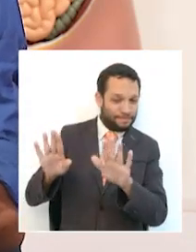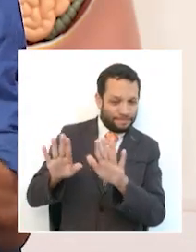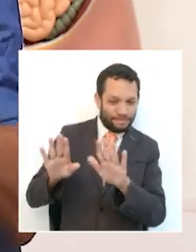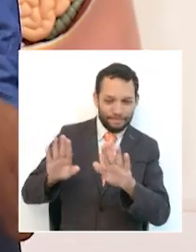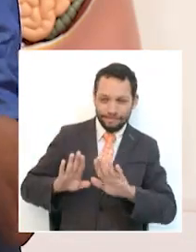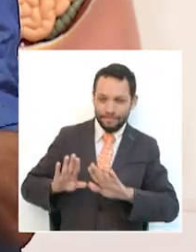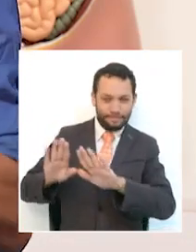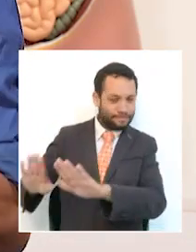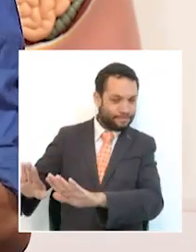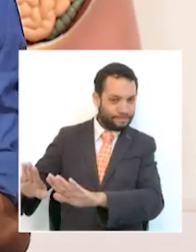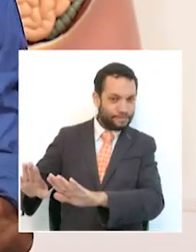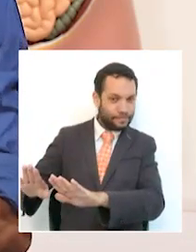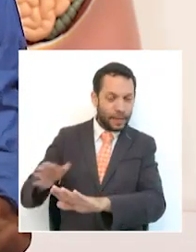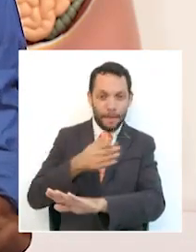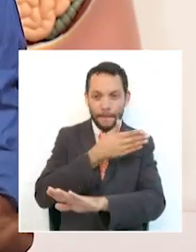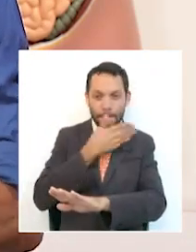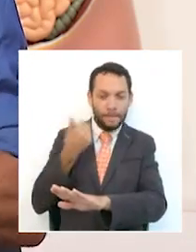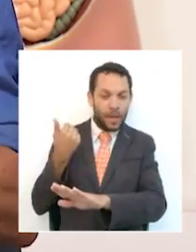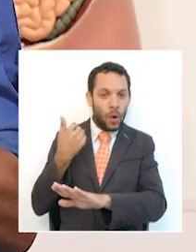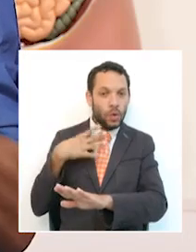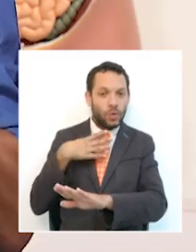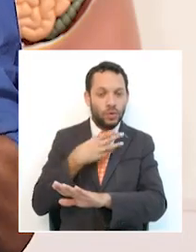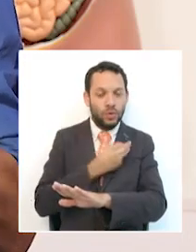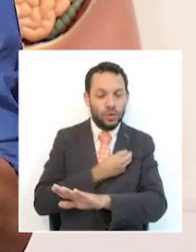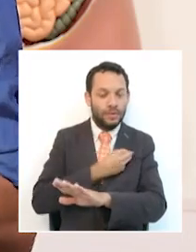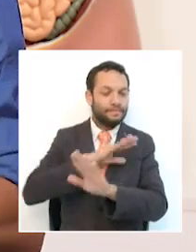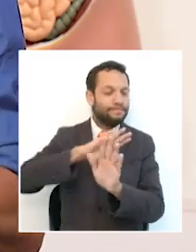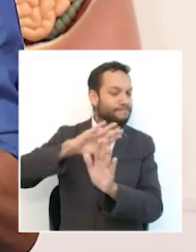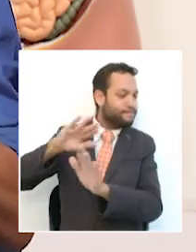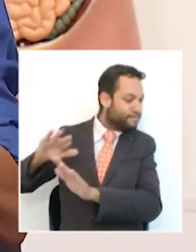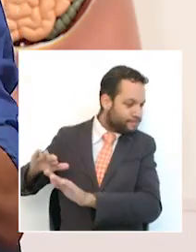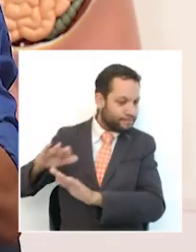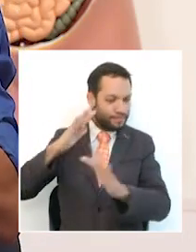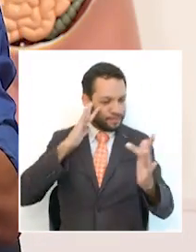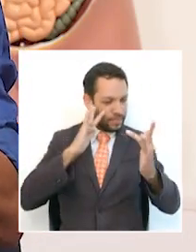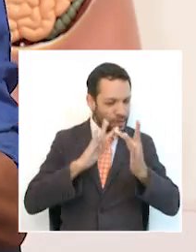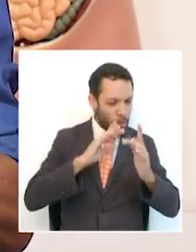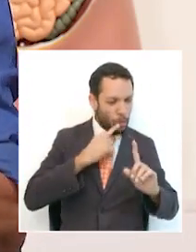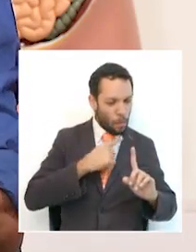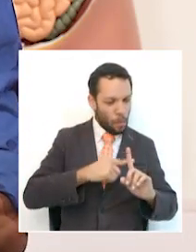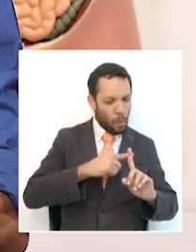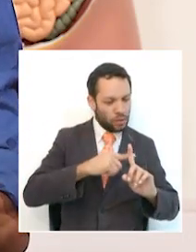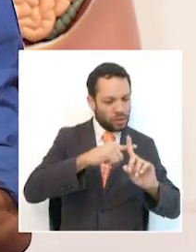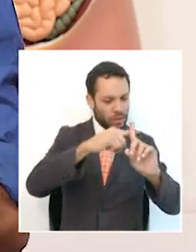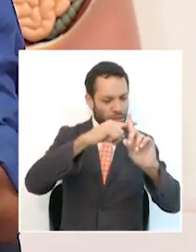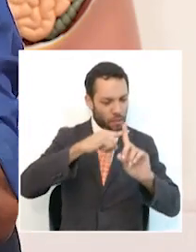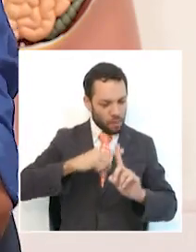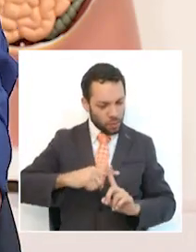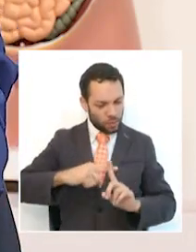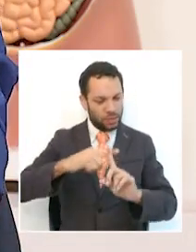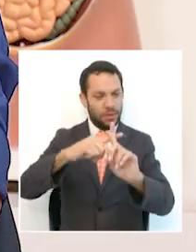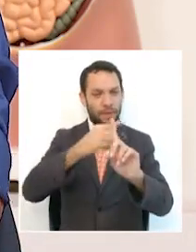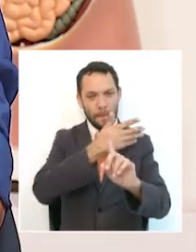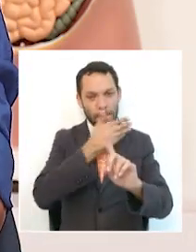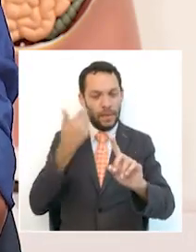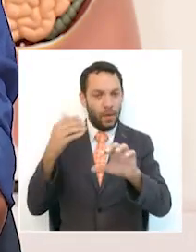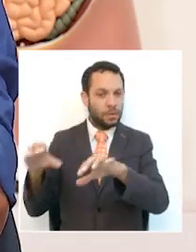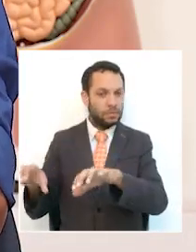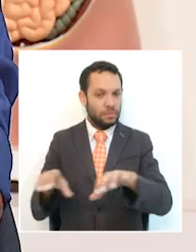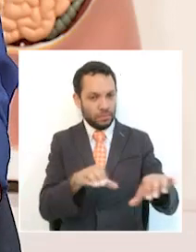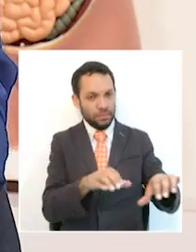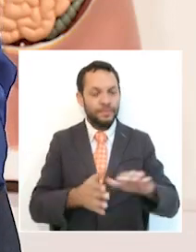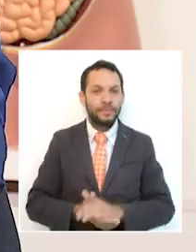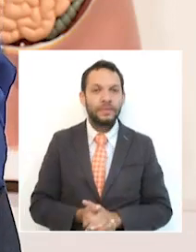sus sentidos en este momento y simplemente conéctese y verá que el trago amargo pasa entonces a lo que vamos es